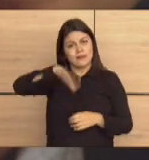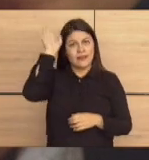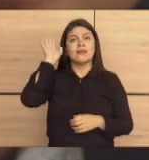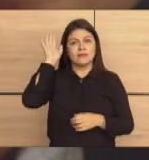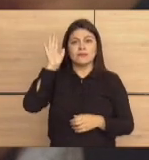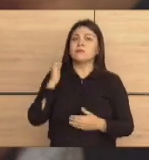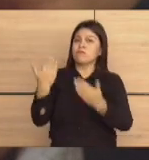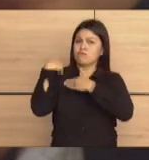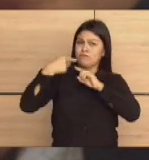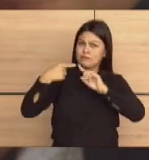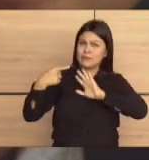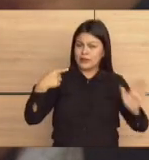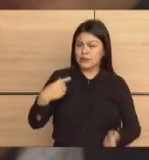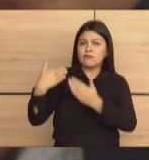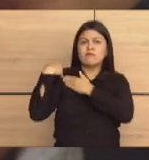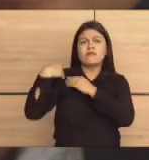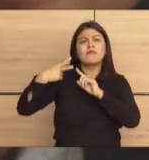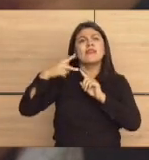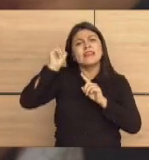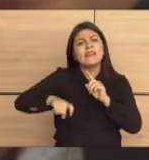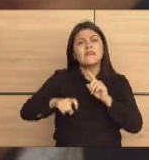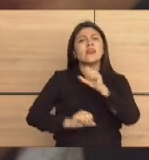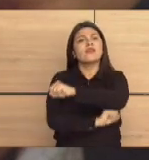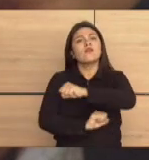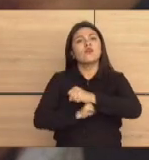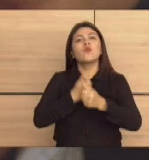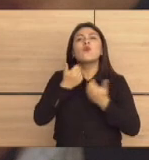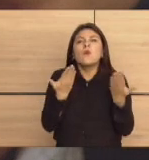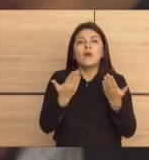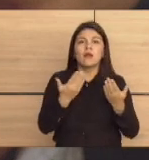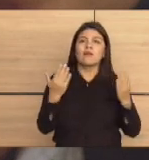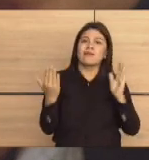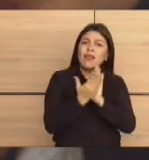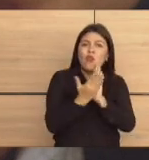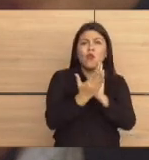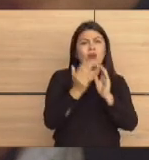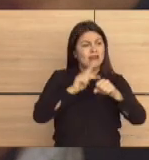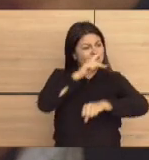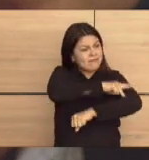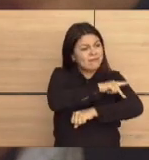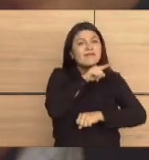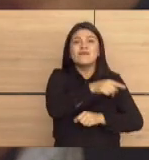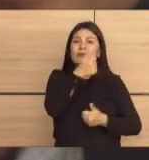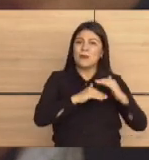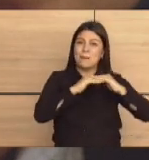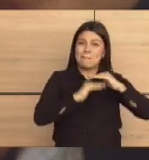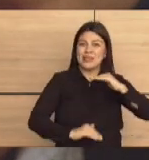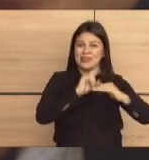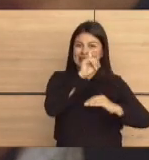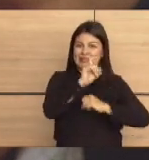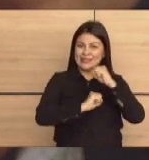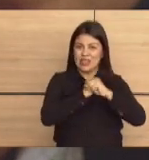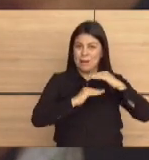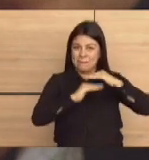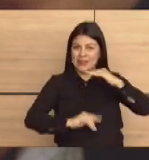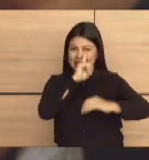siguiente tarea que nos queda es fortalecer la educación integral a esa primera infancia. Y la meta